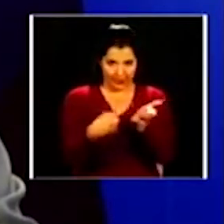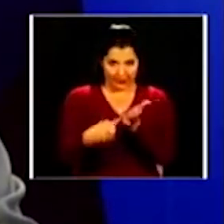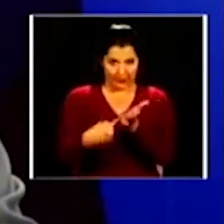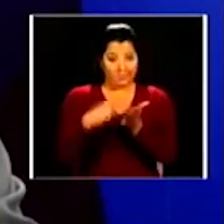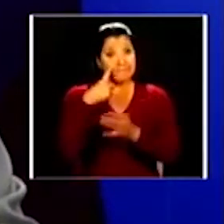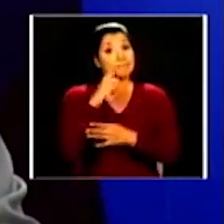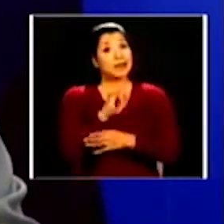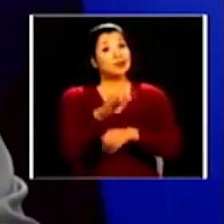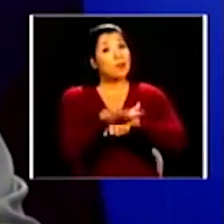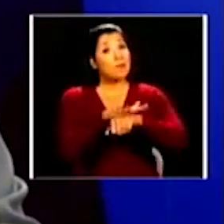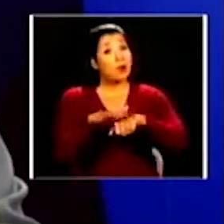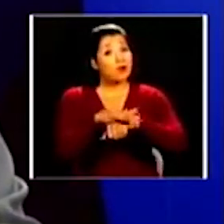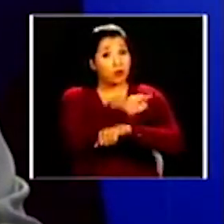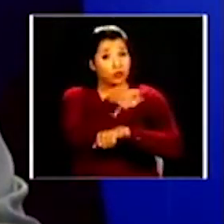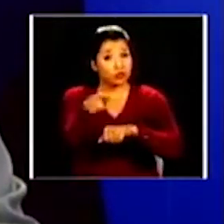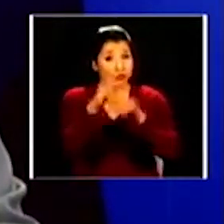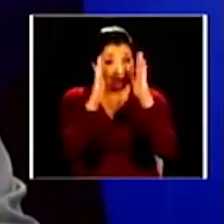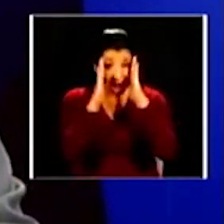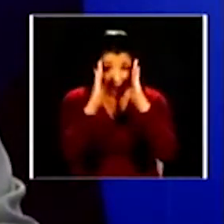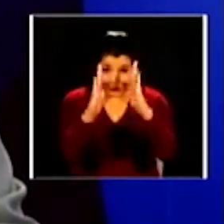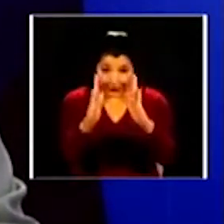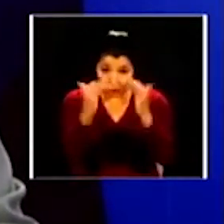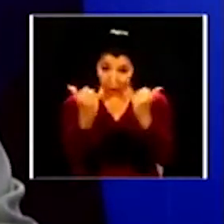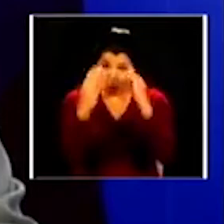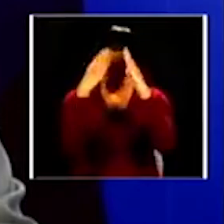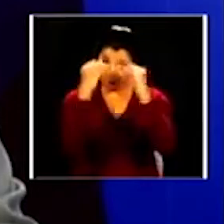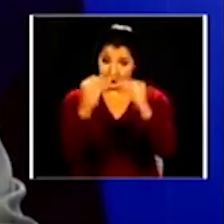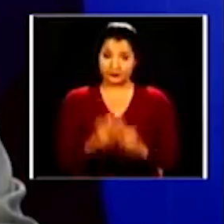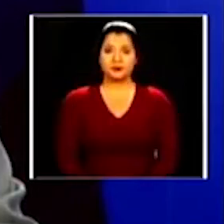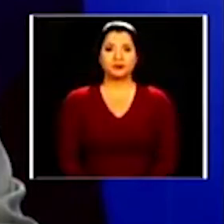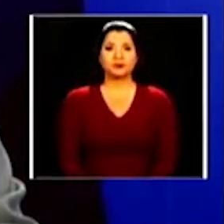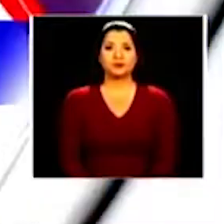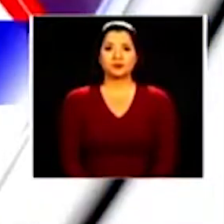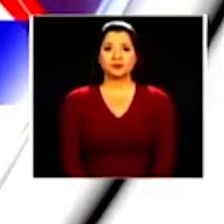presten atención a las cápsulas que hemos preparado.